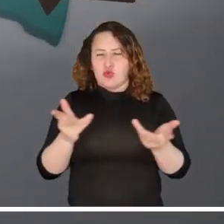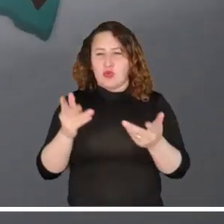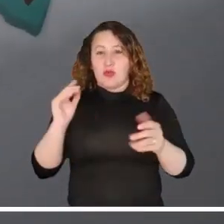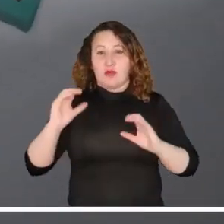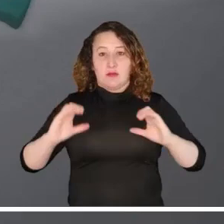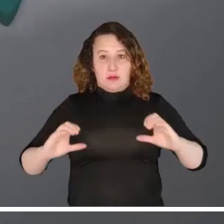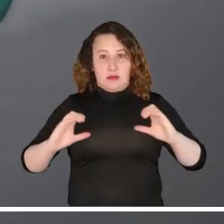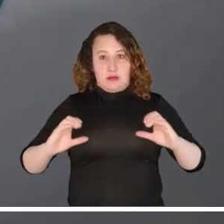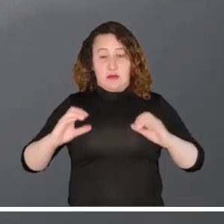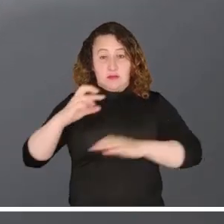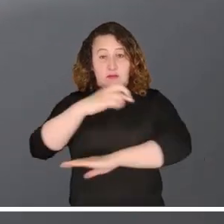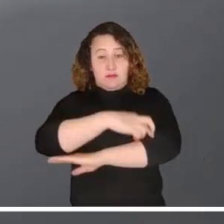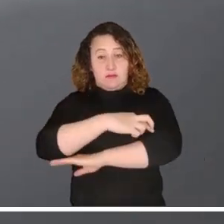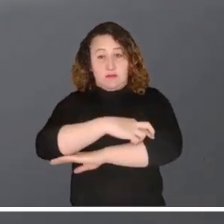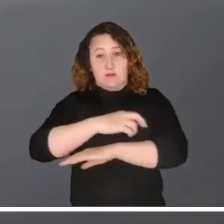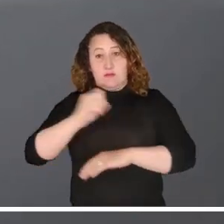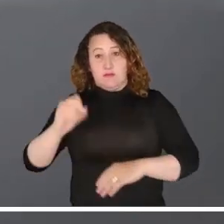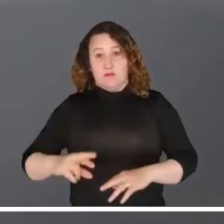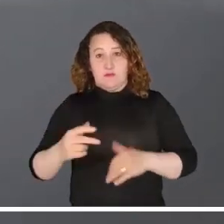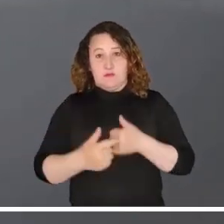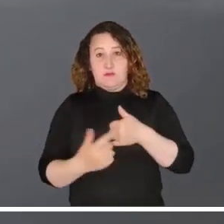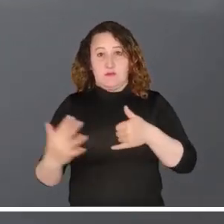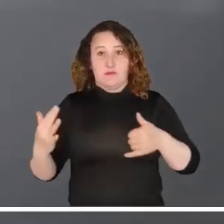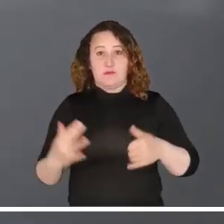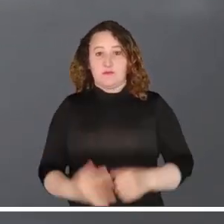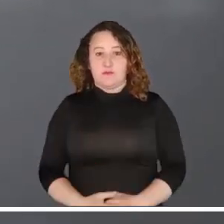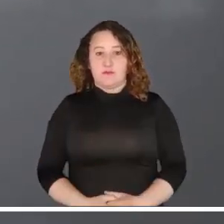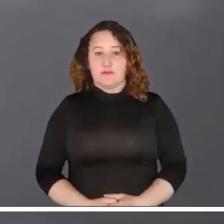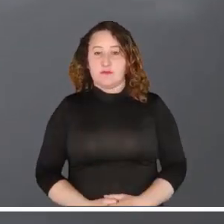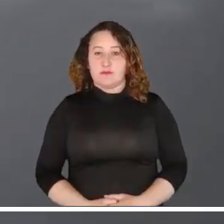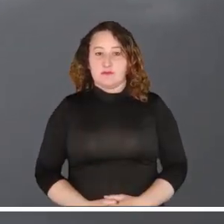de Caquetá, Putumayo y sur de Guaviare.